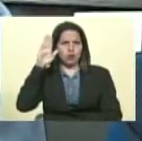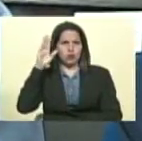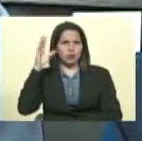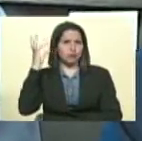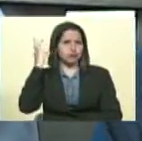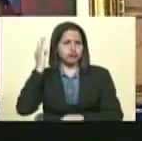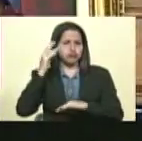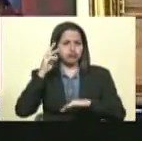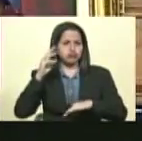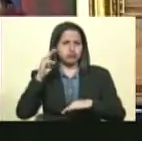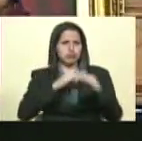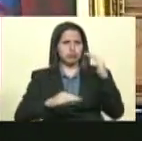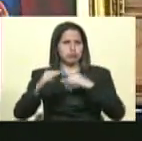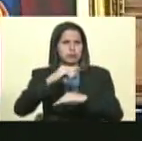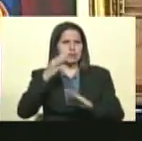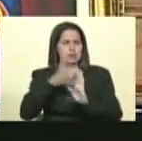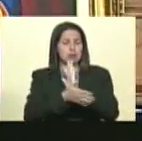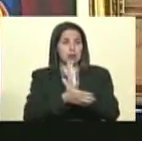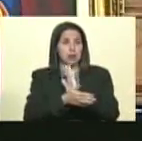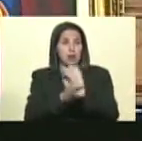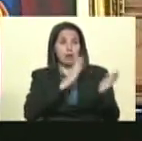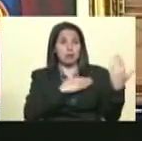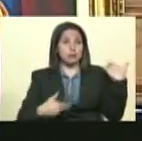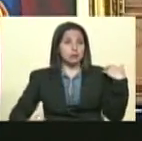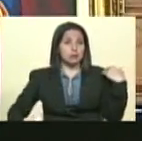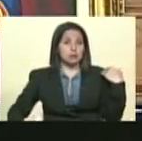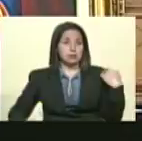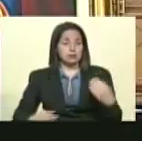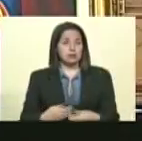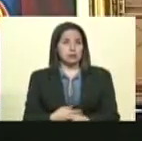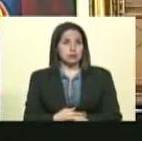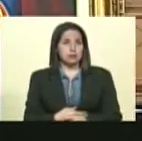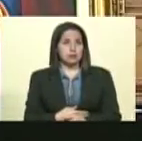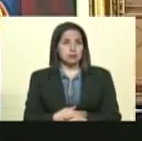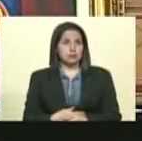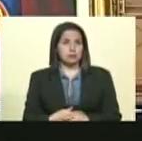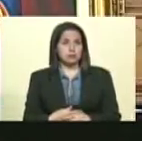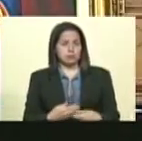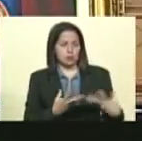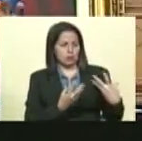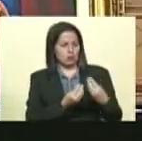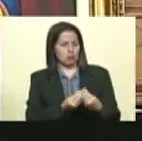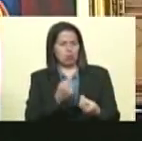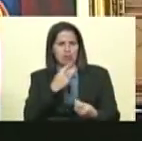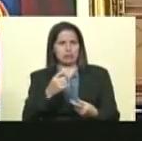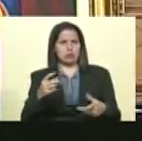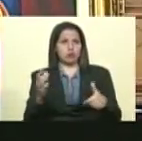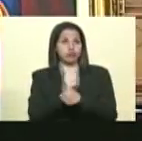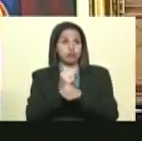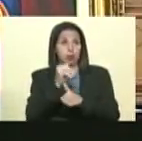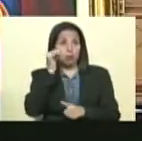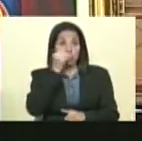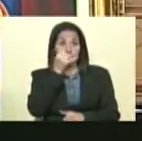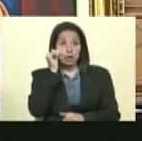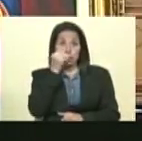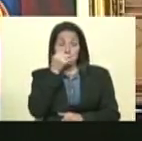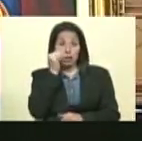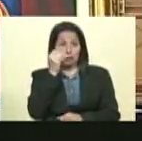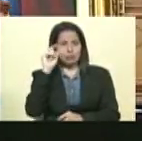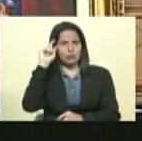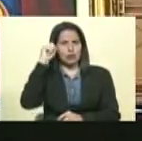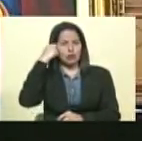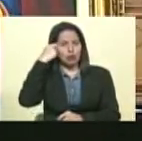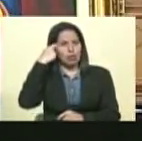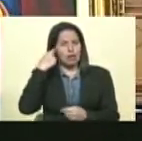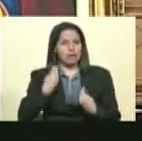como ministra de la Presidencia, y ellos encontraron un video, como recordar es